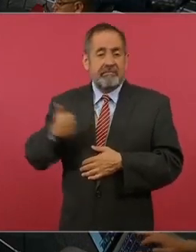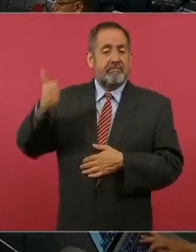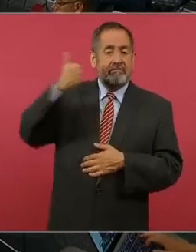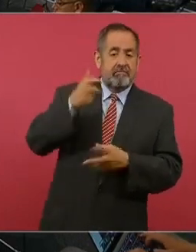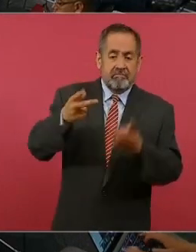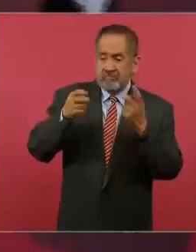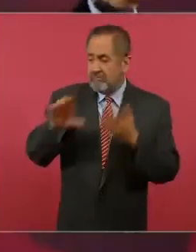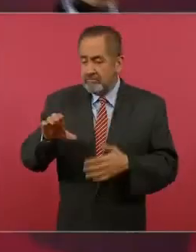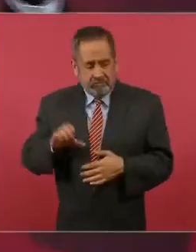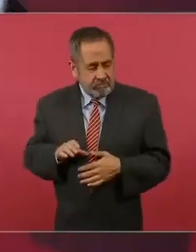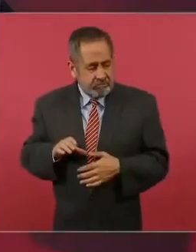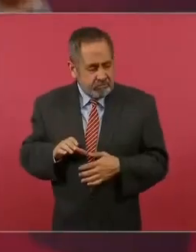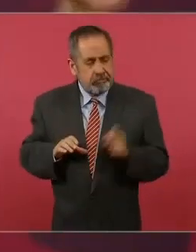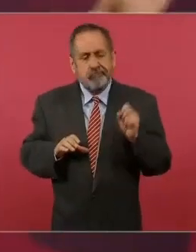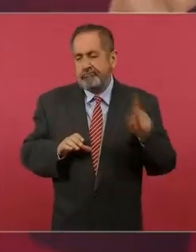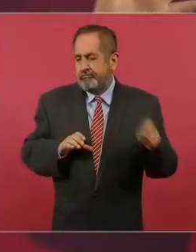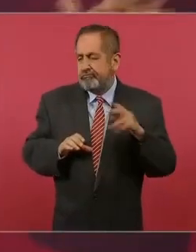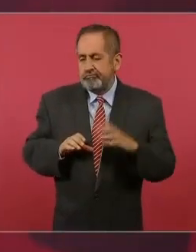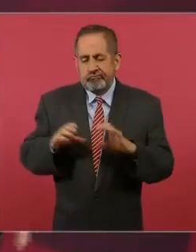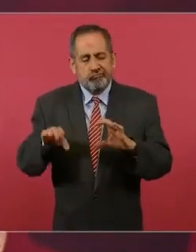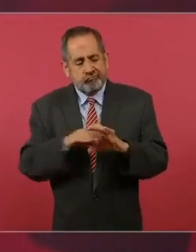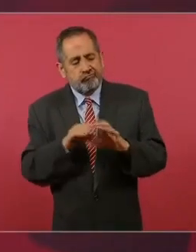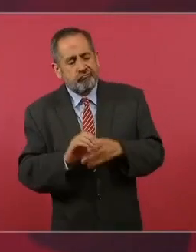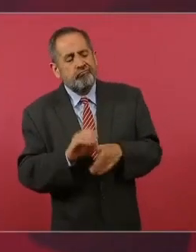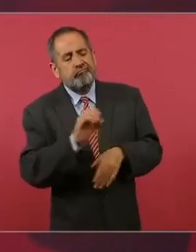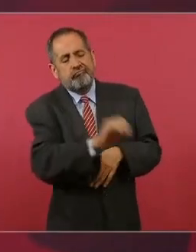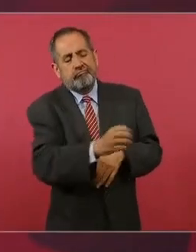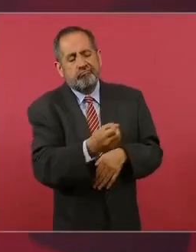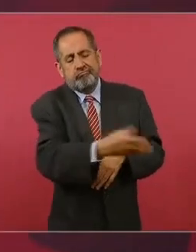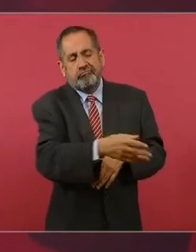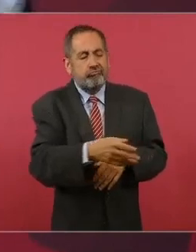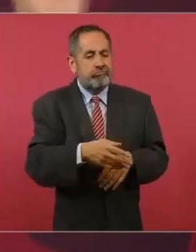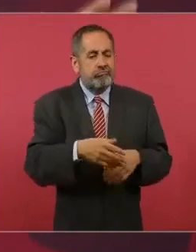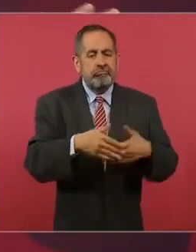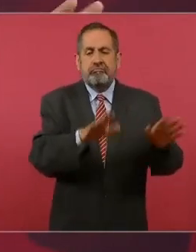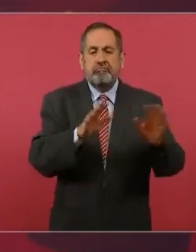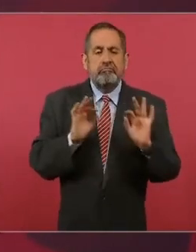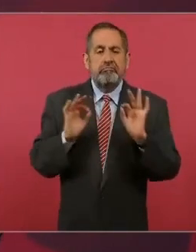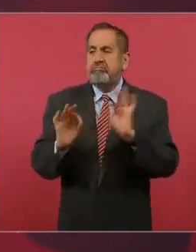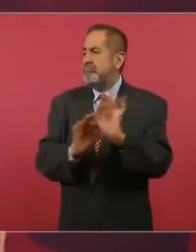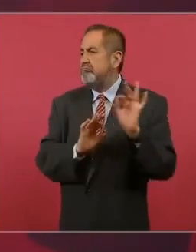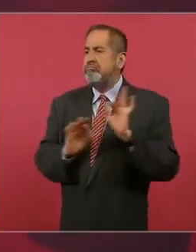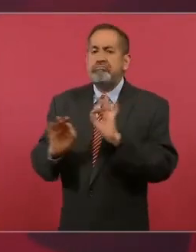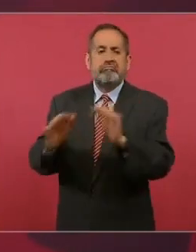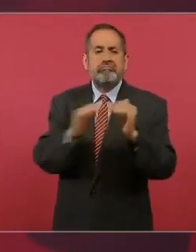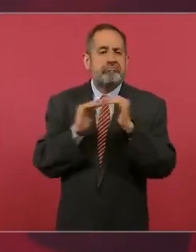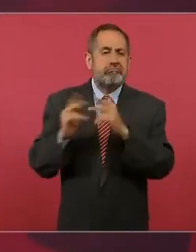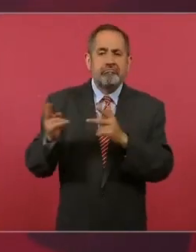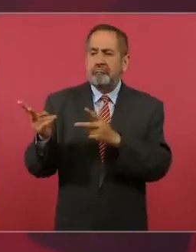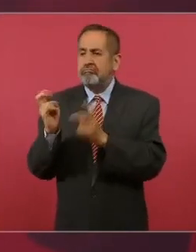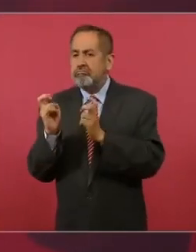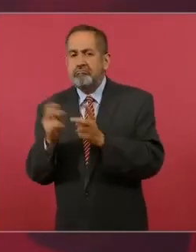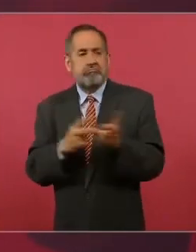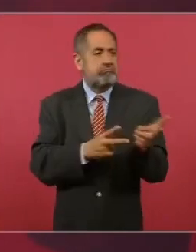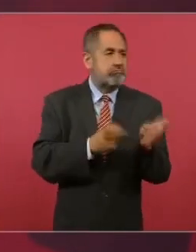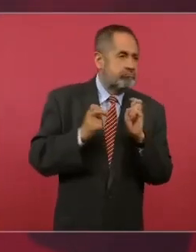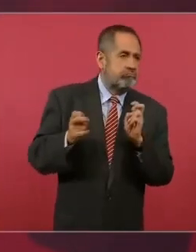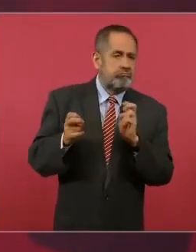y robaban los de en medio, pues todo estaba permitido.